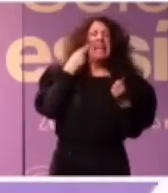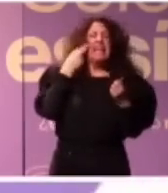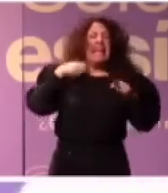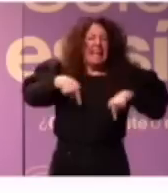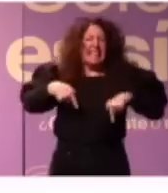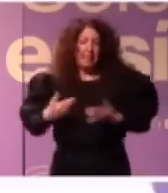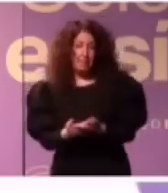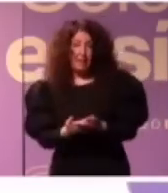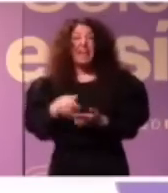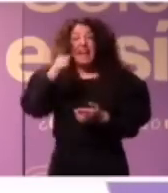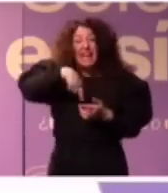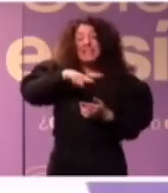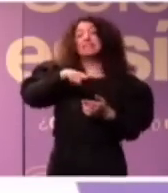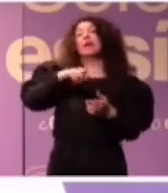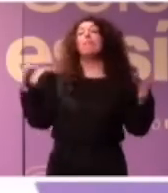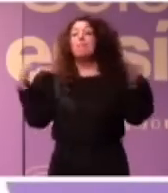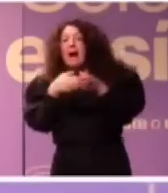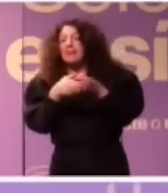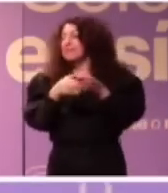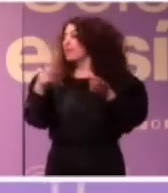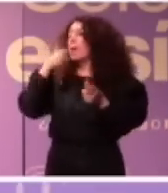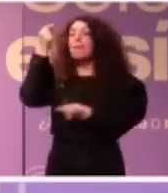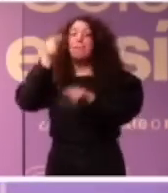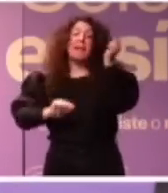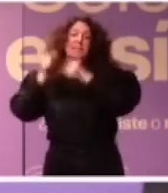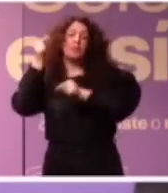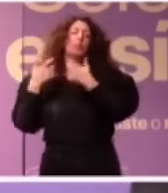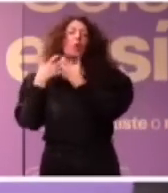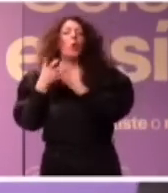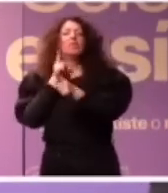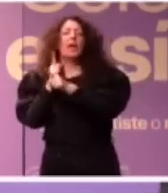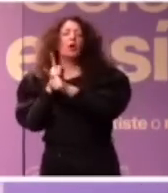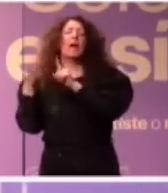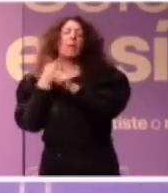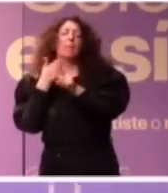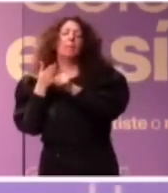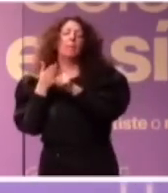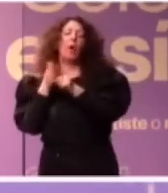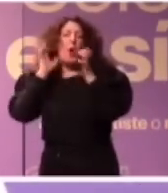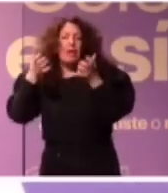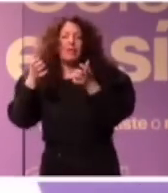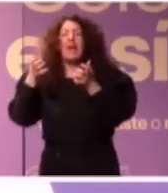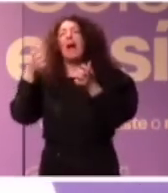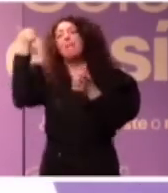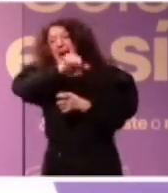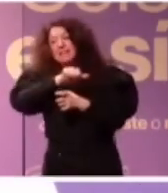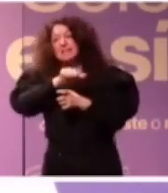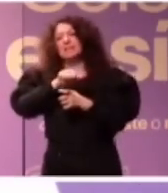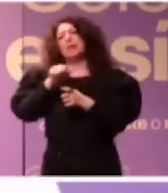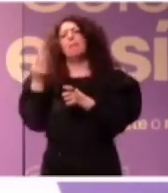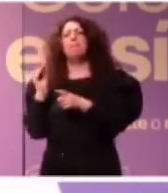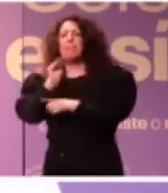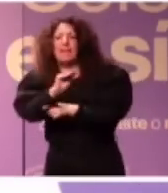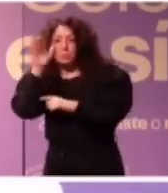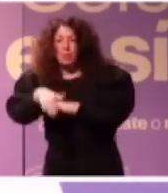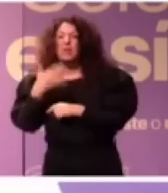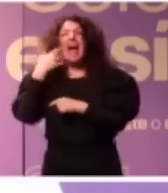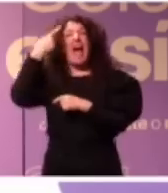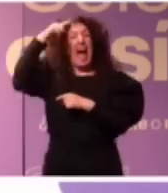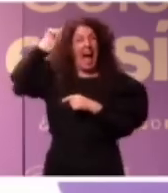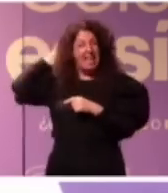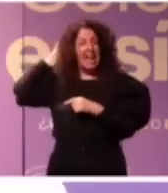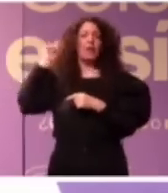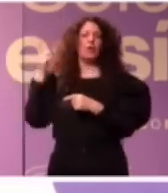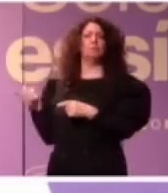deja tiritando los presupuestos de lucha contra las violencias machistas. Un partido que nos puso de ministro a Gallardón, que le tuvieron que echar las feministas en la